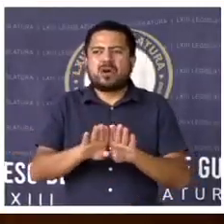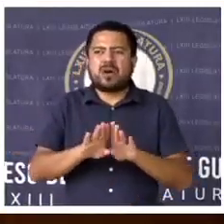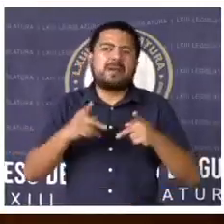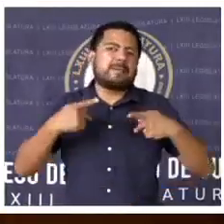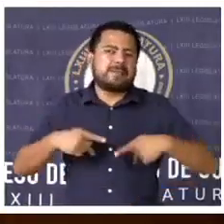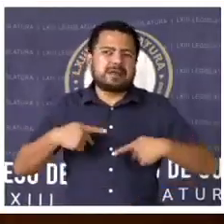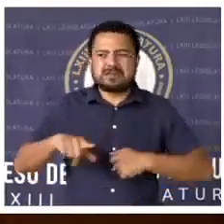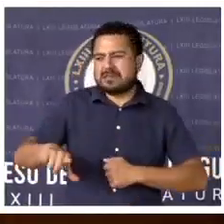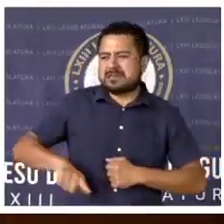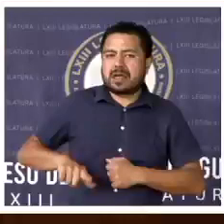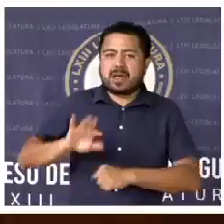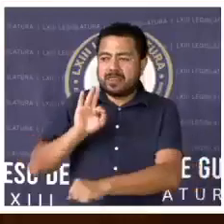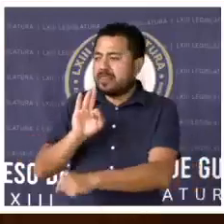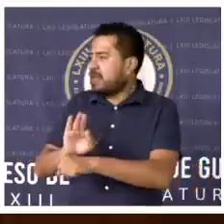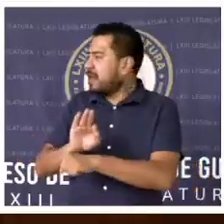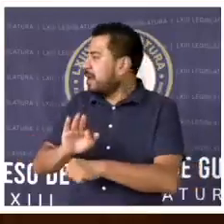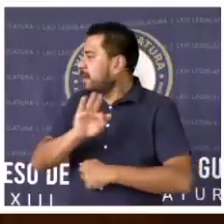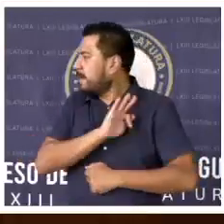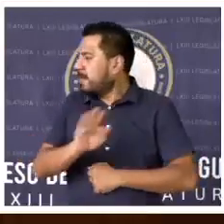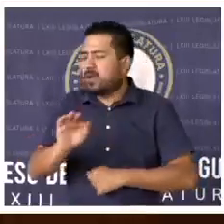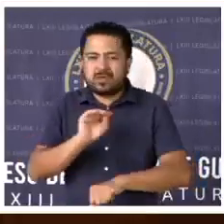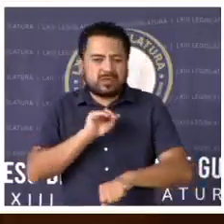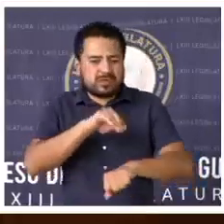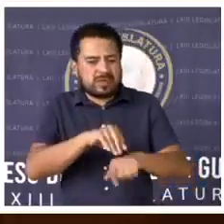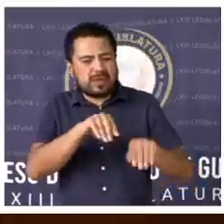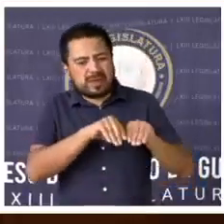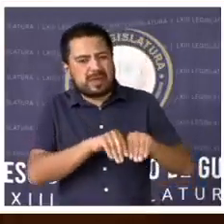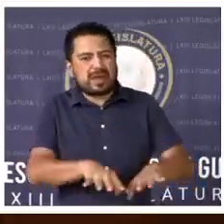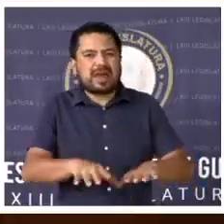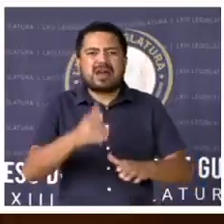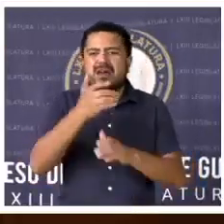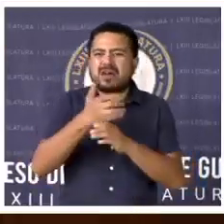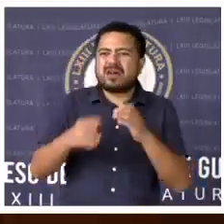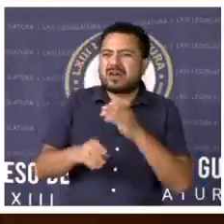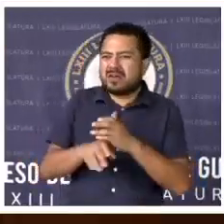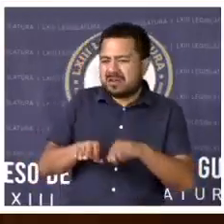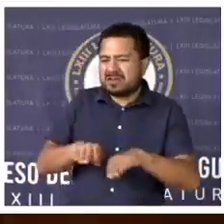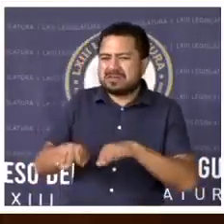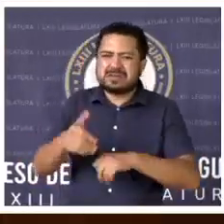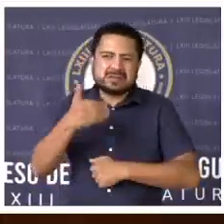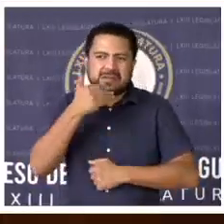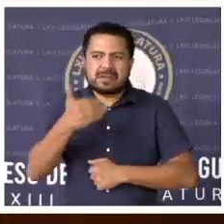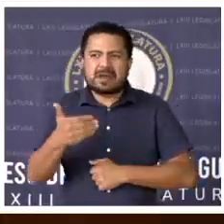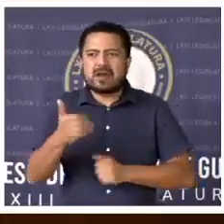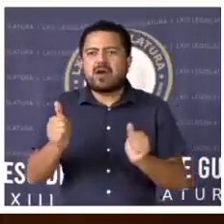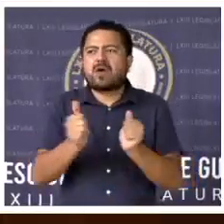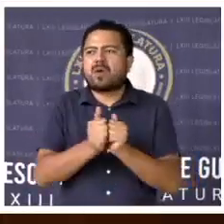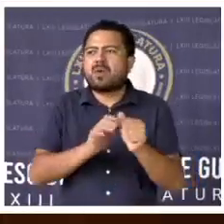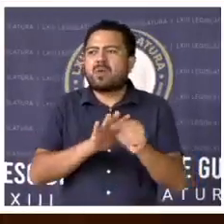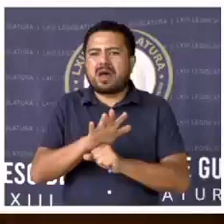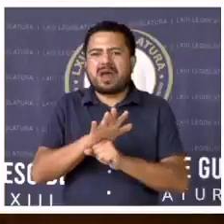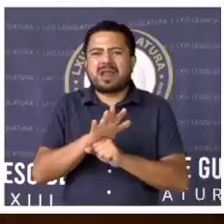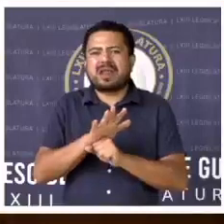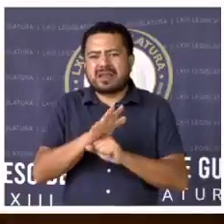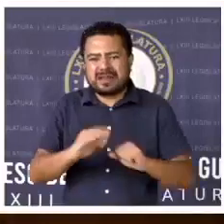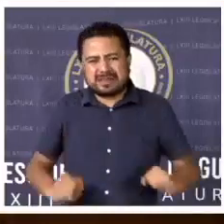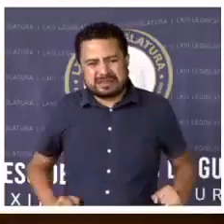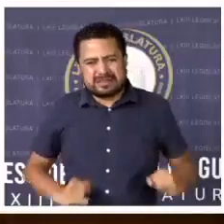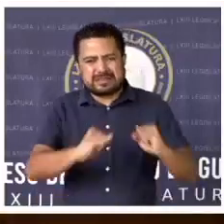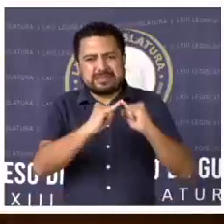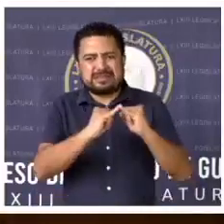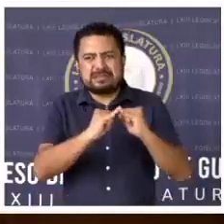un defensor capaz de promover acciones jurisdiccionales ante los órganos